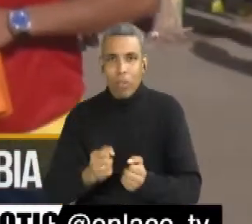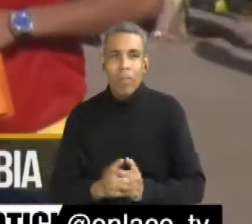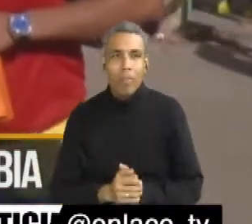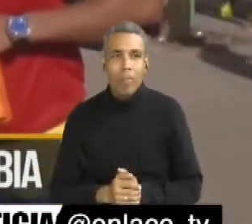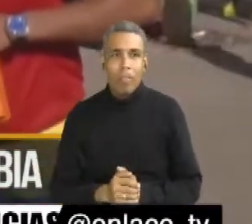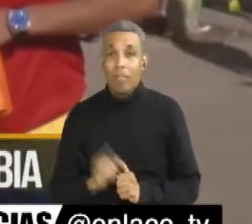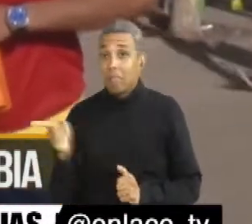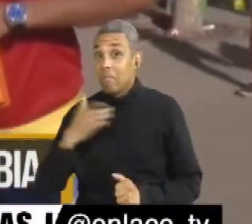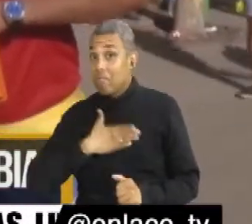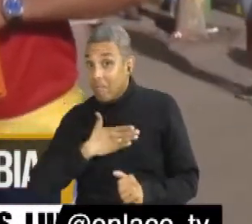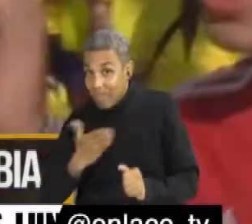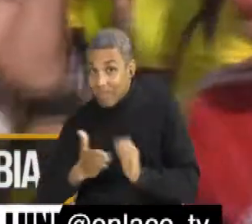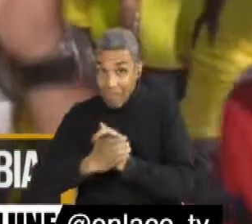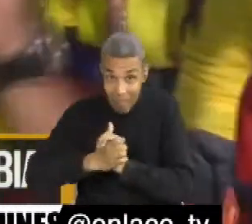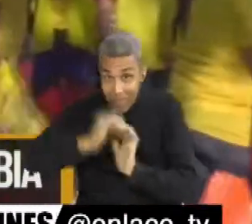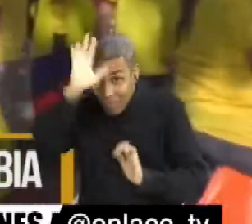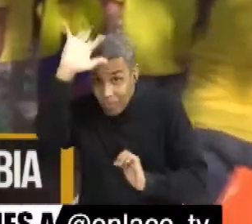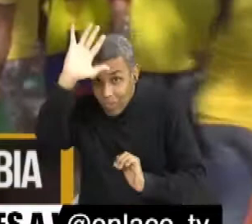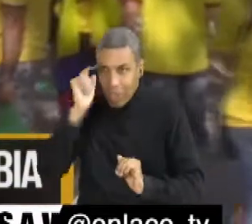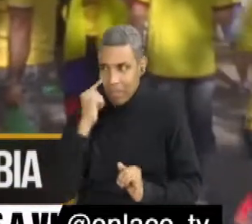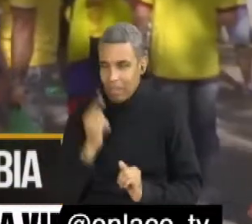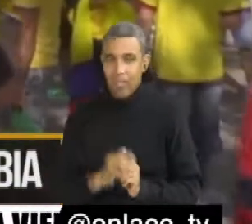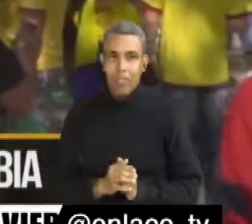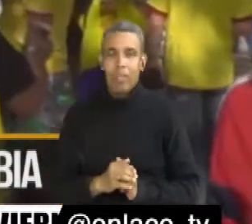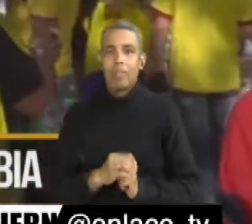mandar algunos saludos.